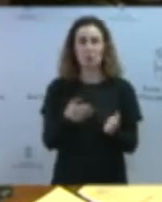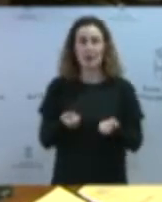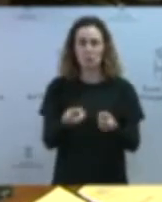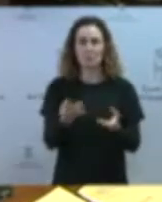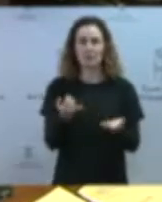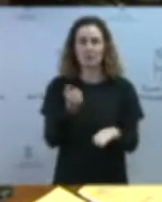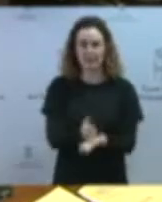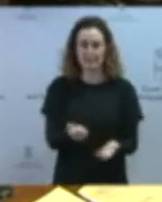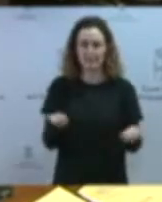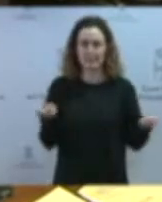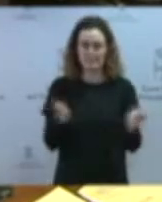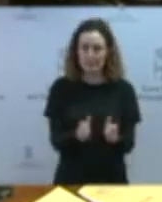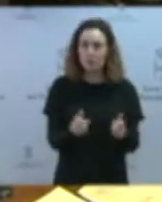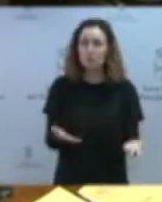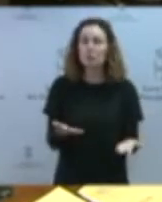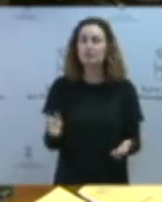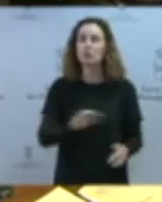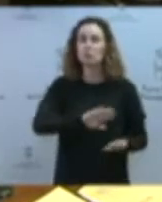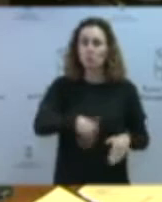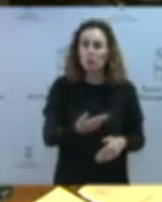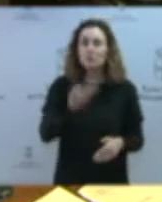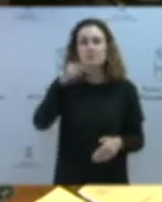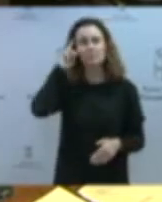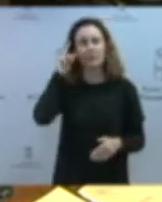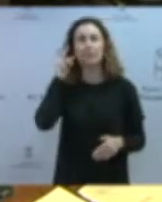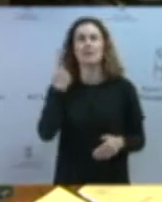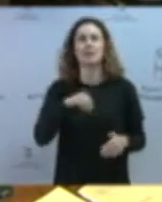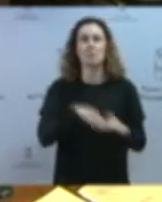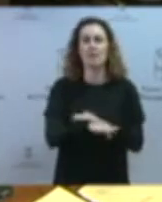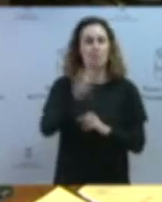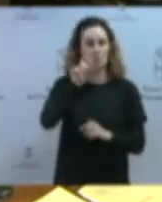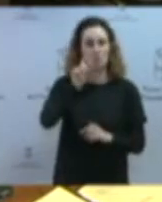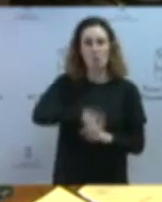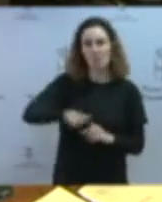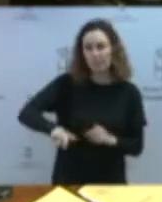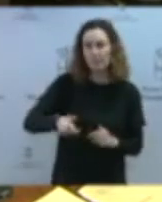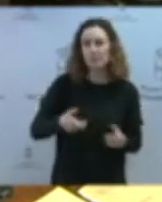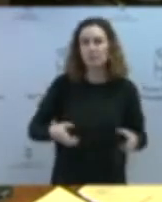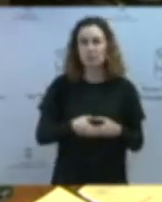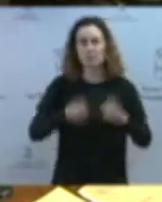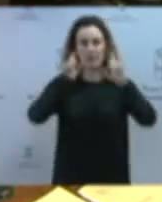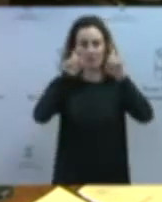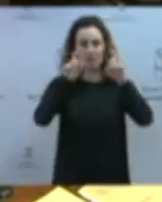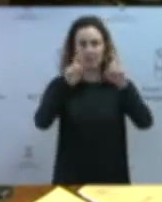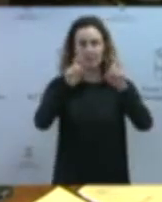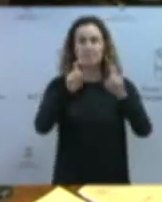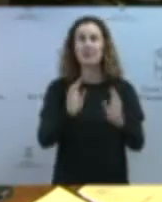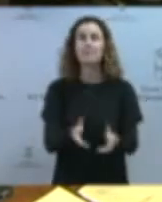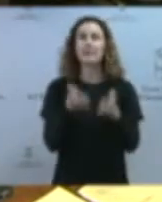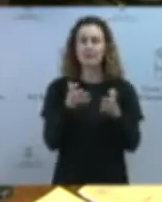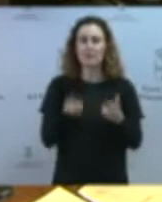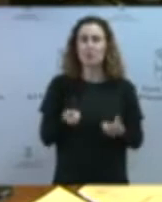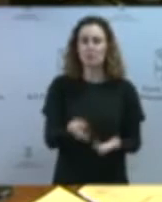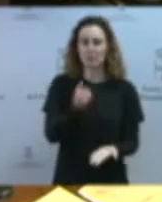como la experiencia acumulada de profesorado y comunidad educativa, confirman los beneficios de la reducción de las ratios en las aulas, ayudando a que el aprendizaje sea fructífero